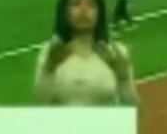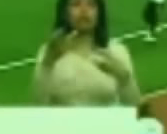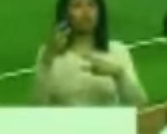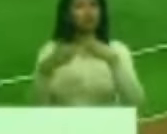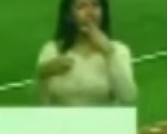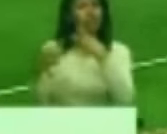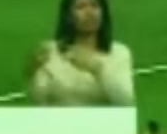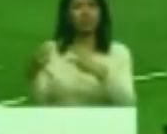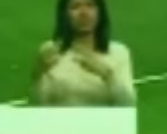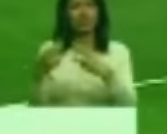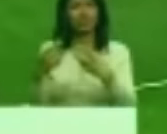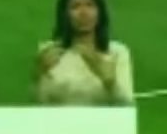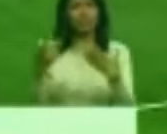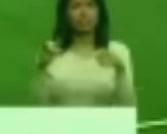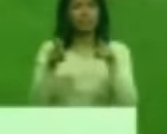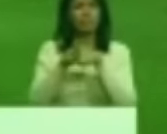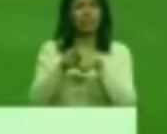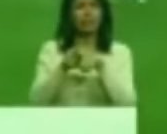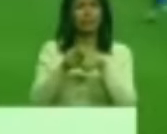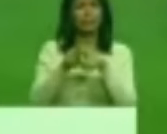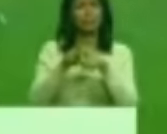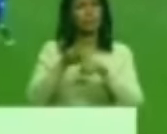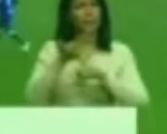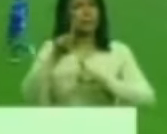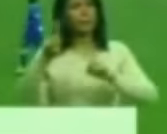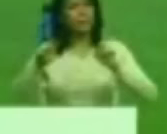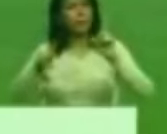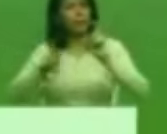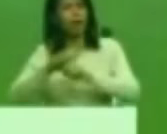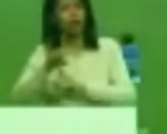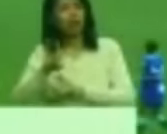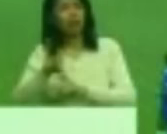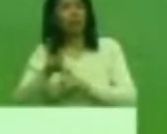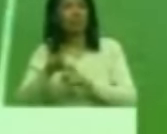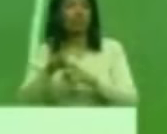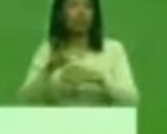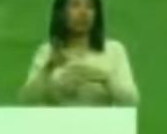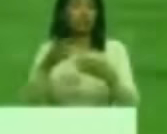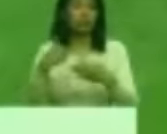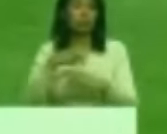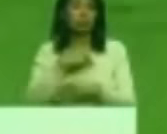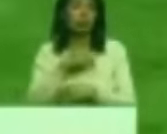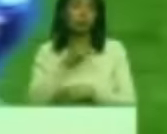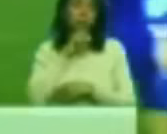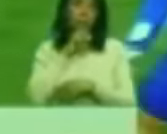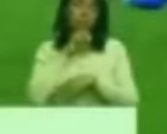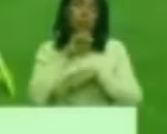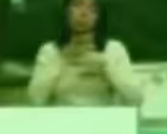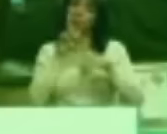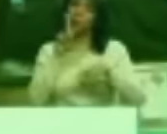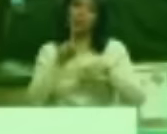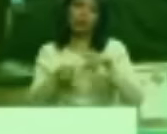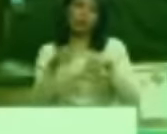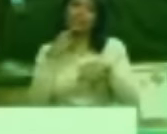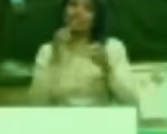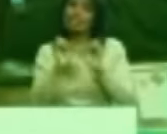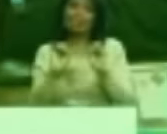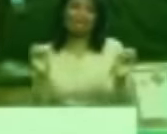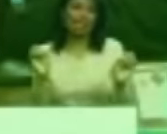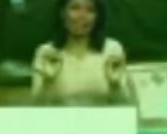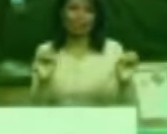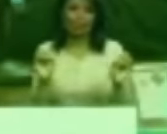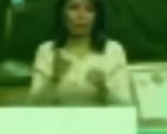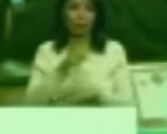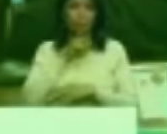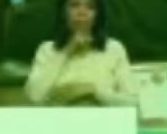denuncias públicas y muchas preguntas, y la Federación guardó silencio muchas veces. Era porque a través de